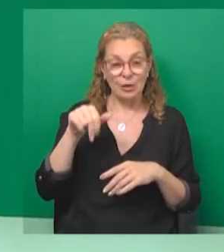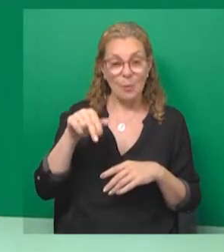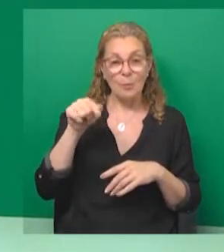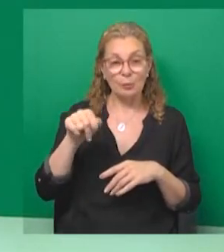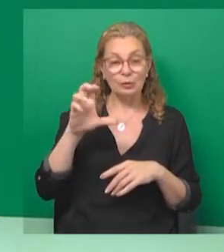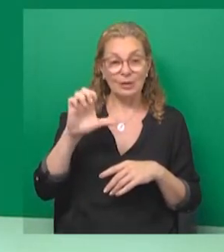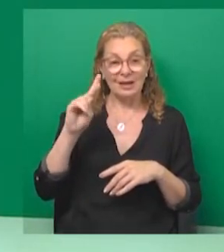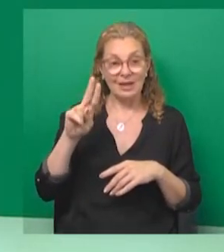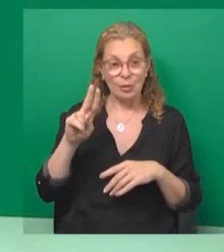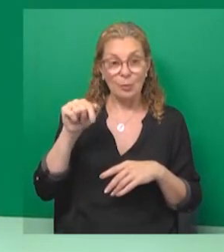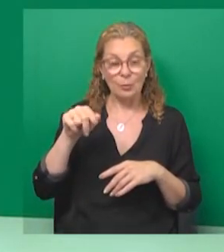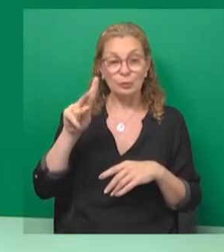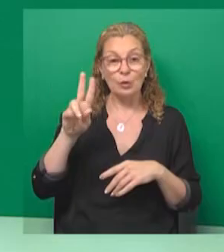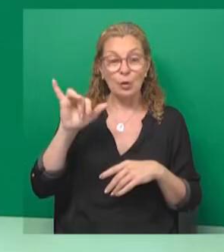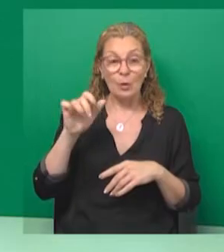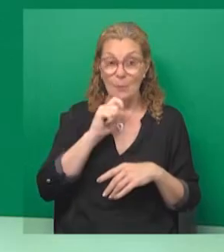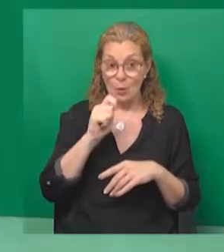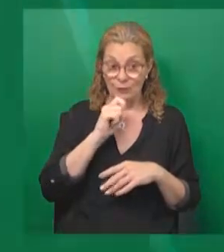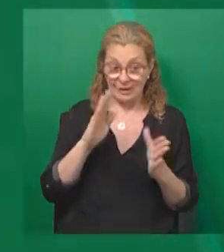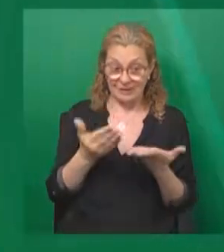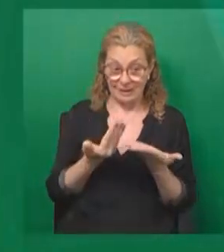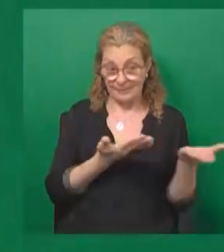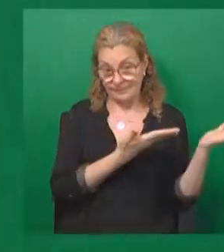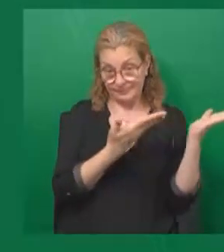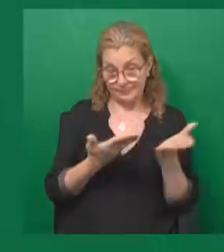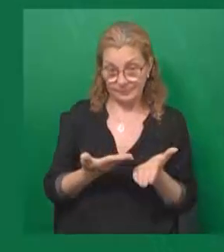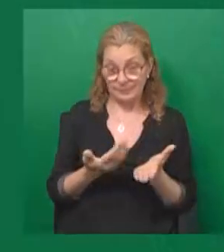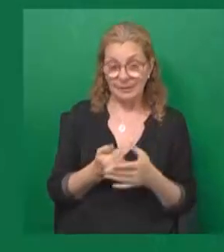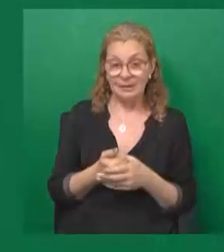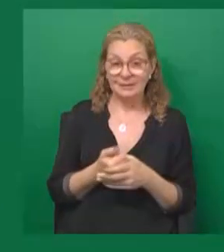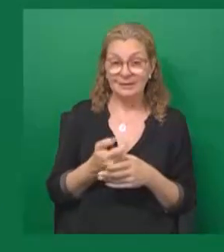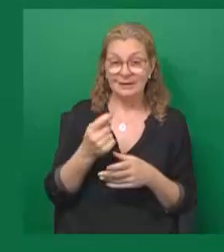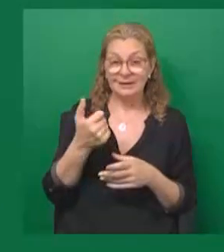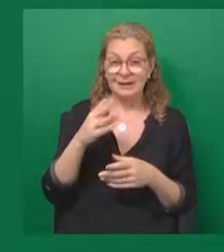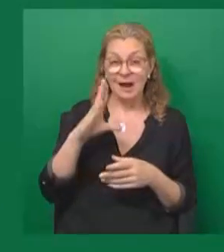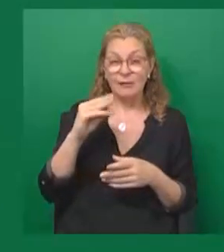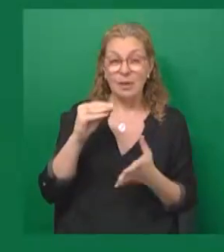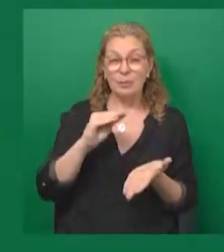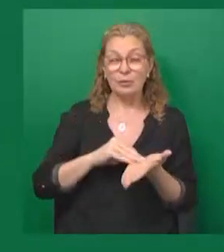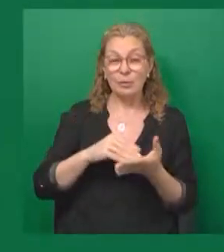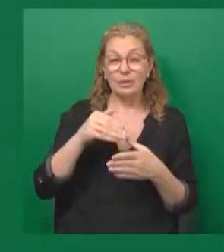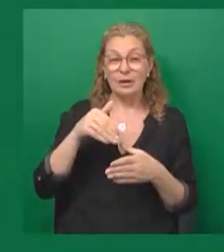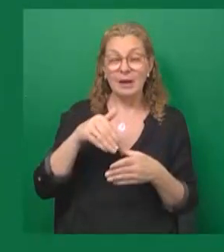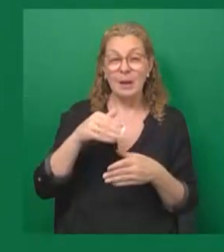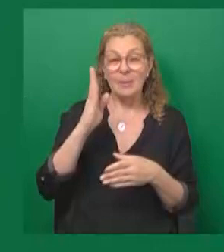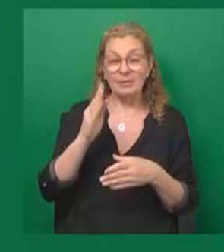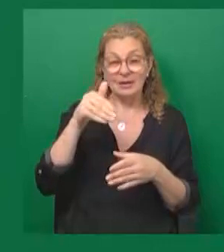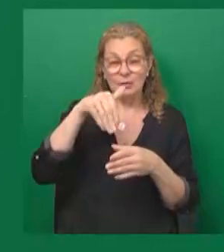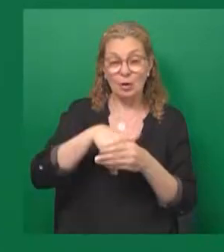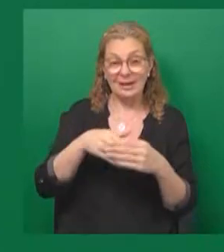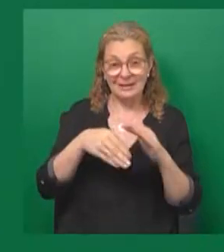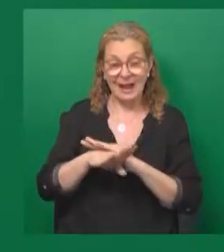paso a Natalia porque hay móvil prontos sí recién hablábamos del plebiscito que busca habilitar los